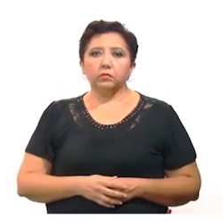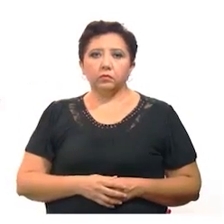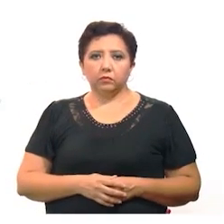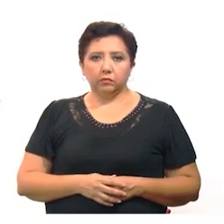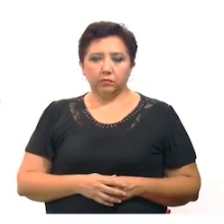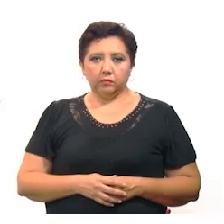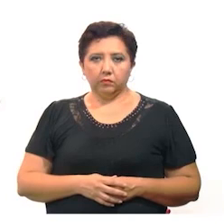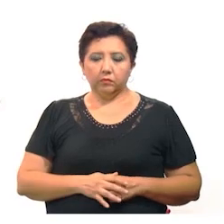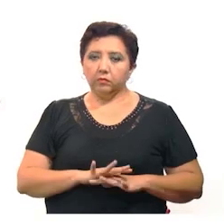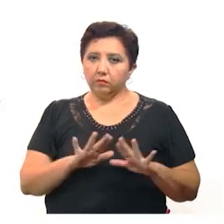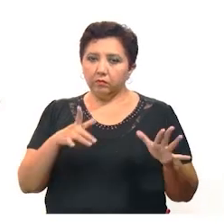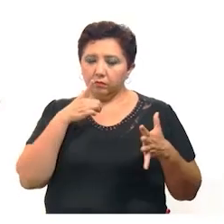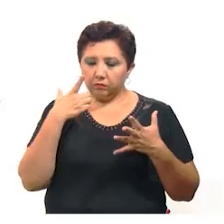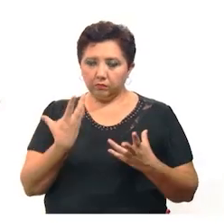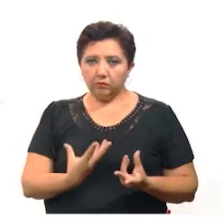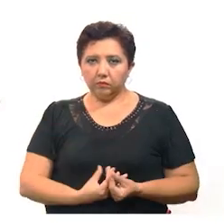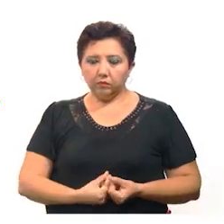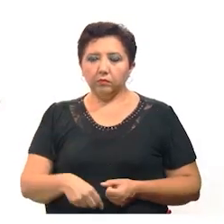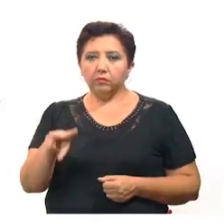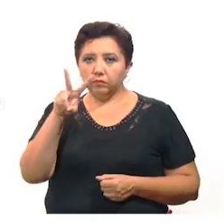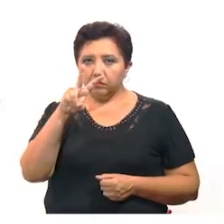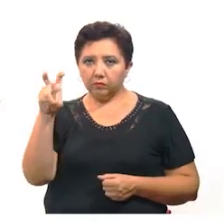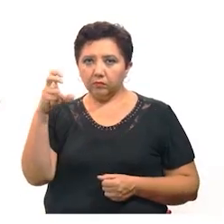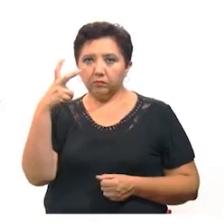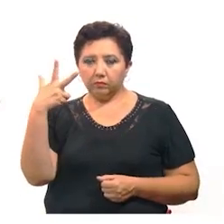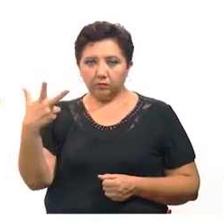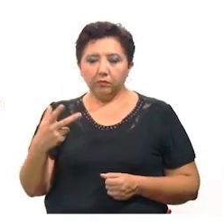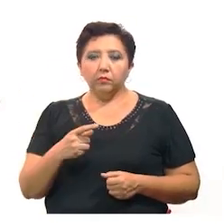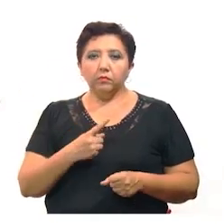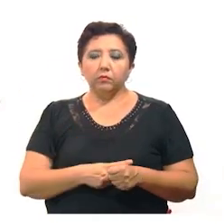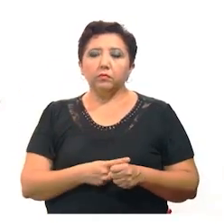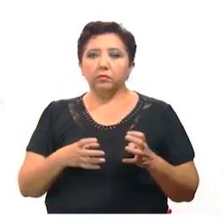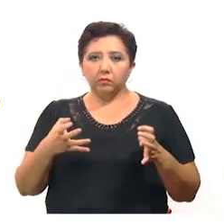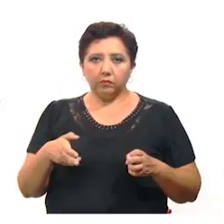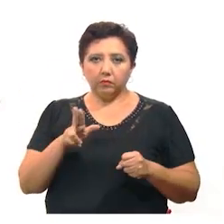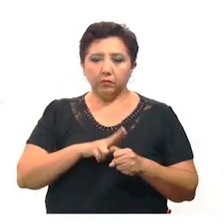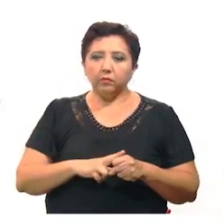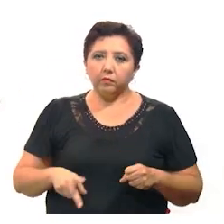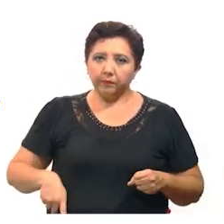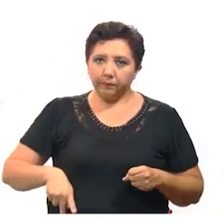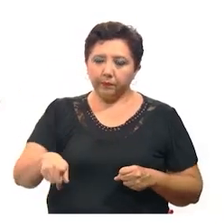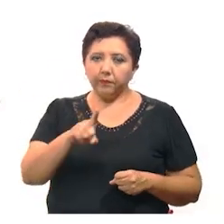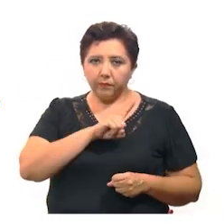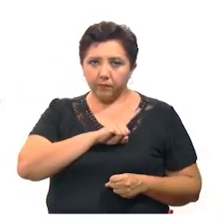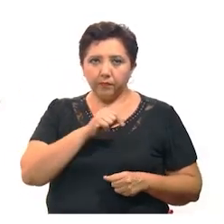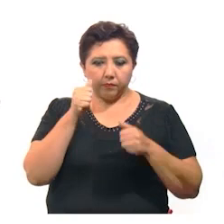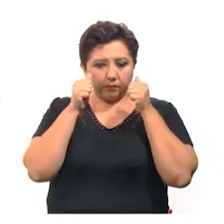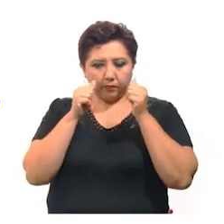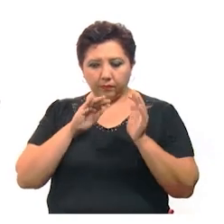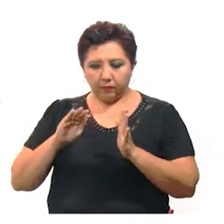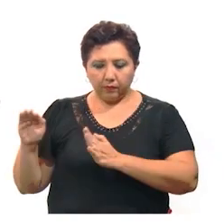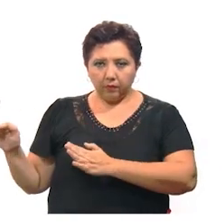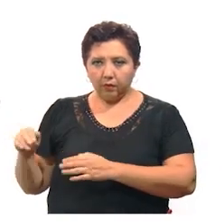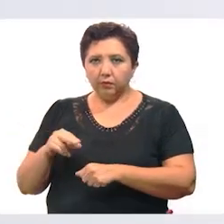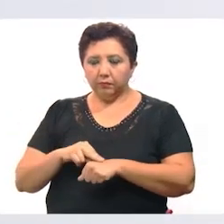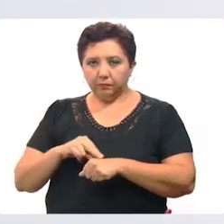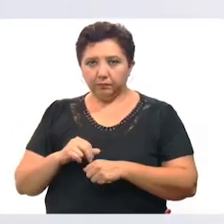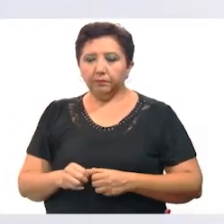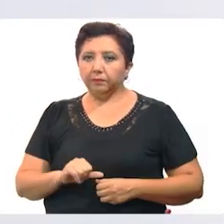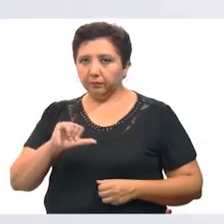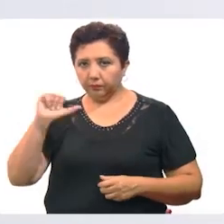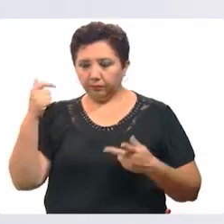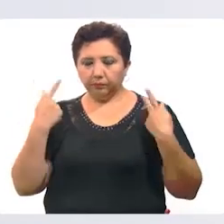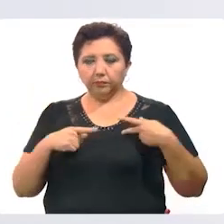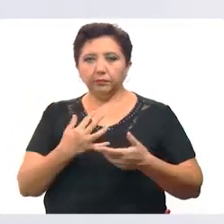leves. Como ya mencionamos, 208 de los casos positivos están en hospitales públicos y en aislamiento total.